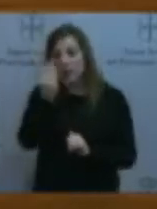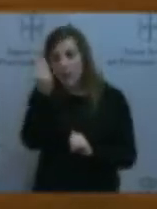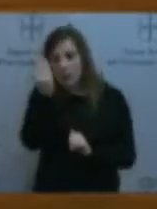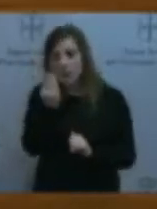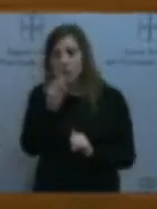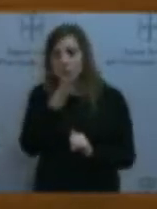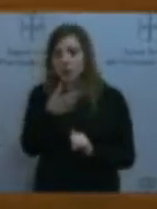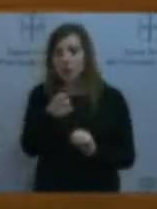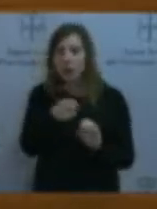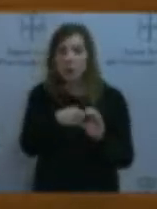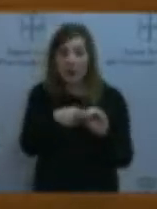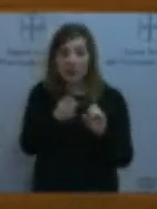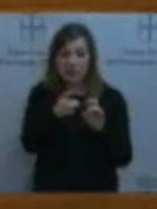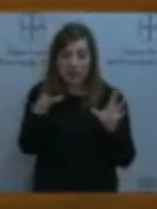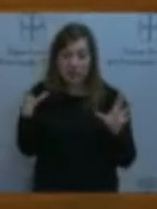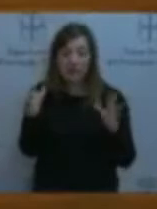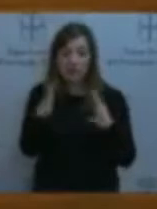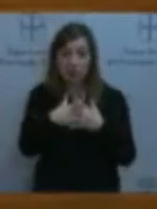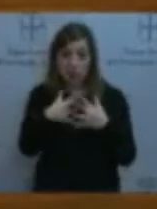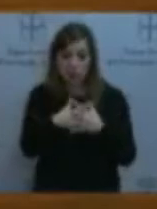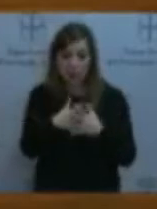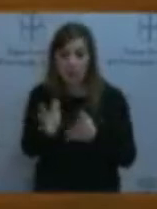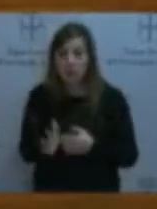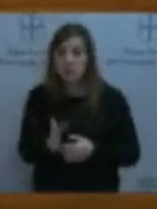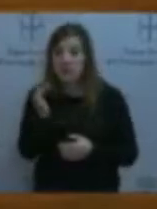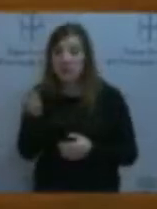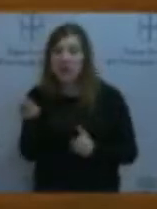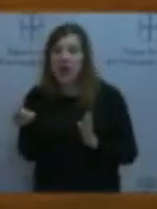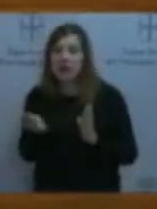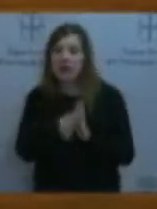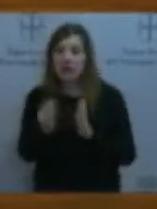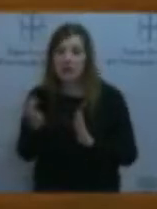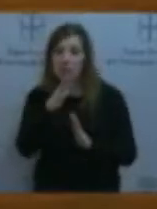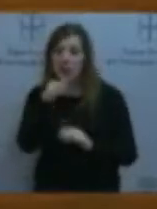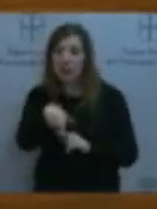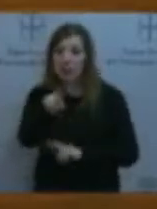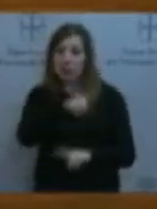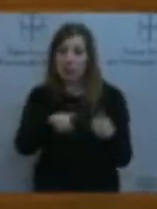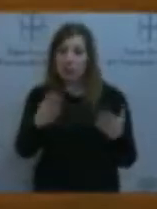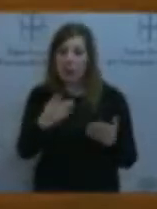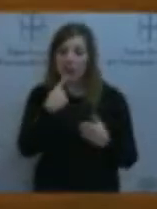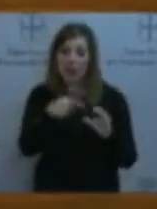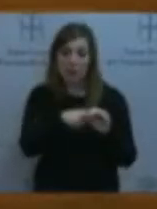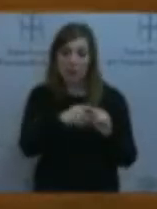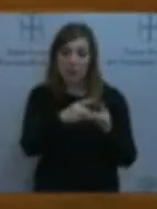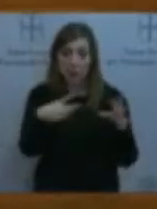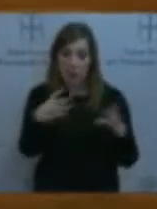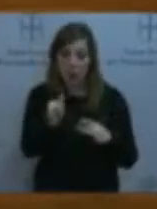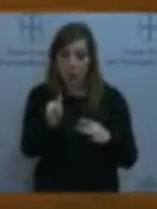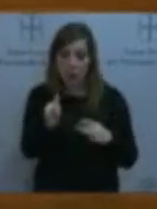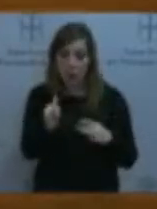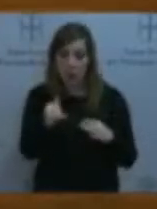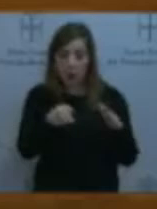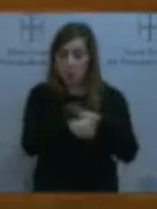las vacantes estructurales, tenían que añadirse, porque aquí el problema es que existen vacantes que nunca se dotan,